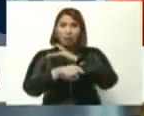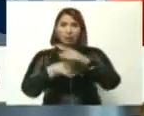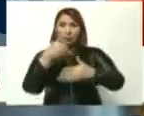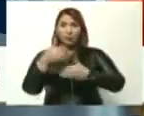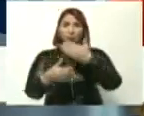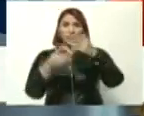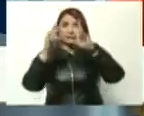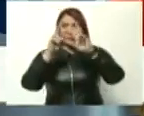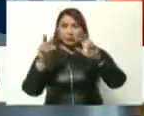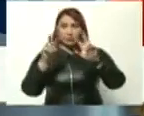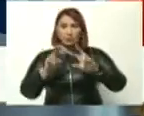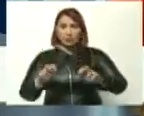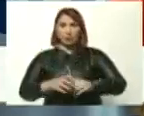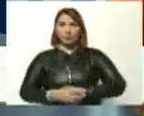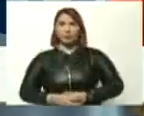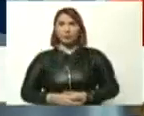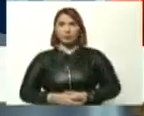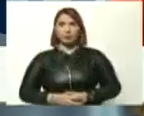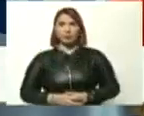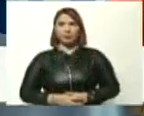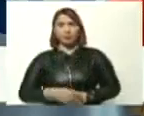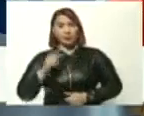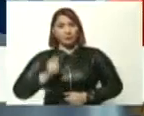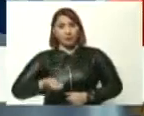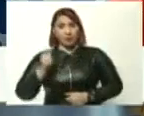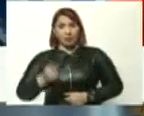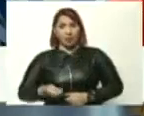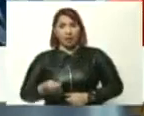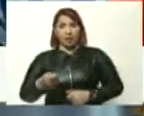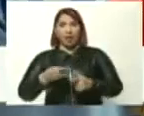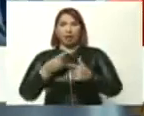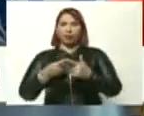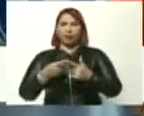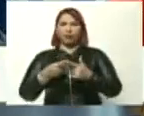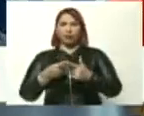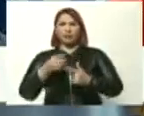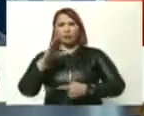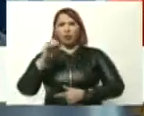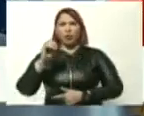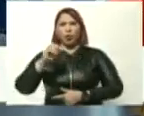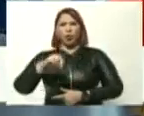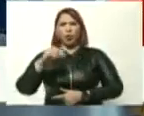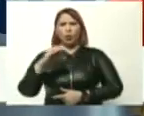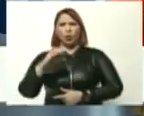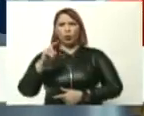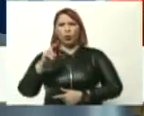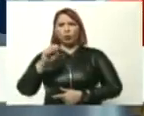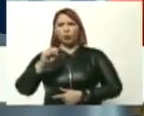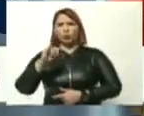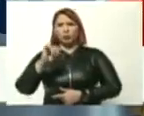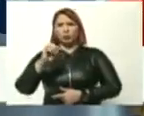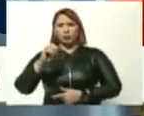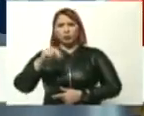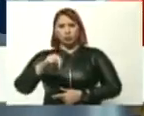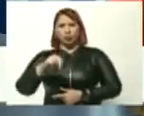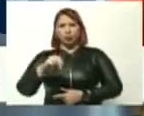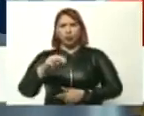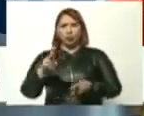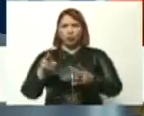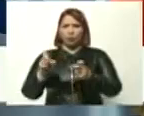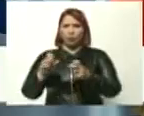la investigación por parte del fiscal. Es decir, la conclusión obra de una manera tal